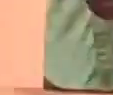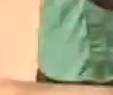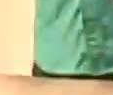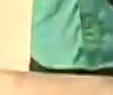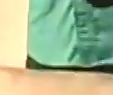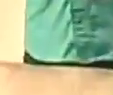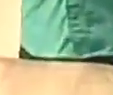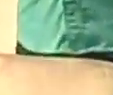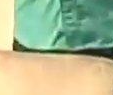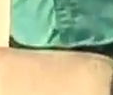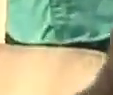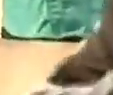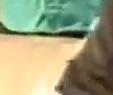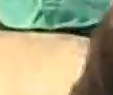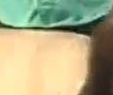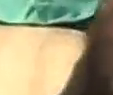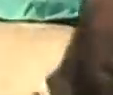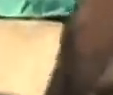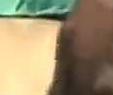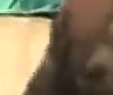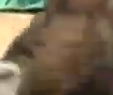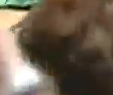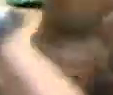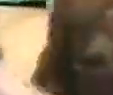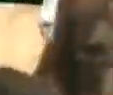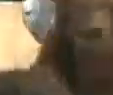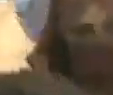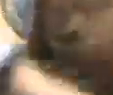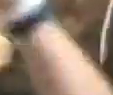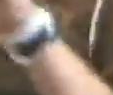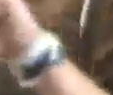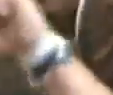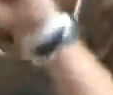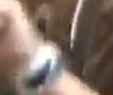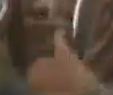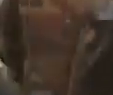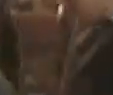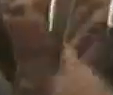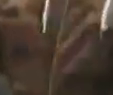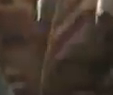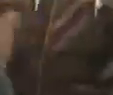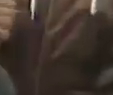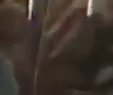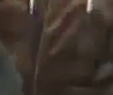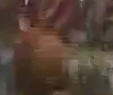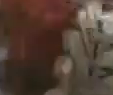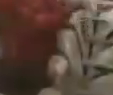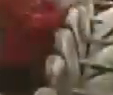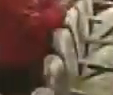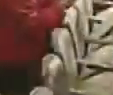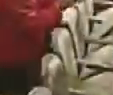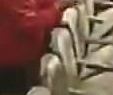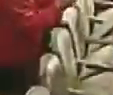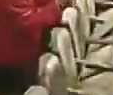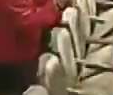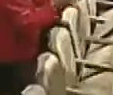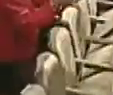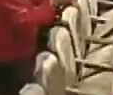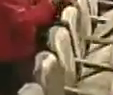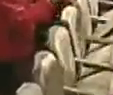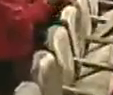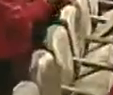es manosearla. Vámonos para allá, vamos a su encuentro, vámonos para allá, vamos a su encuentro. ¡La palma,